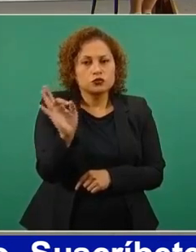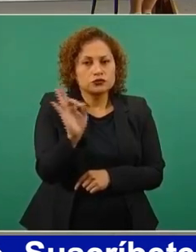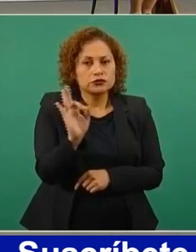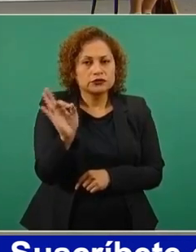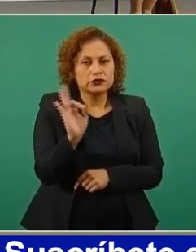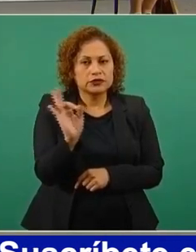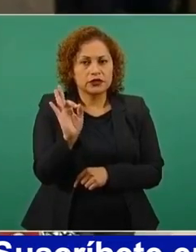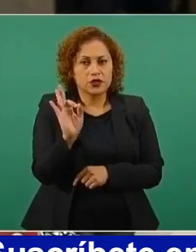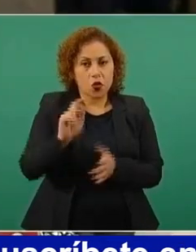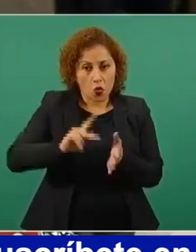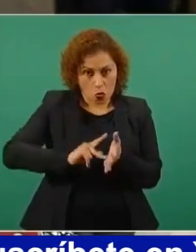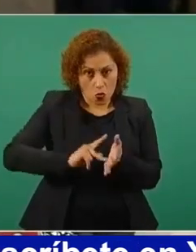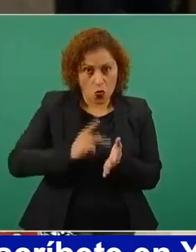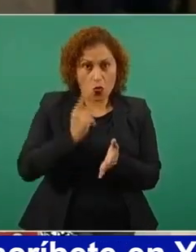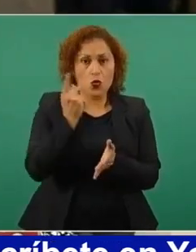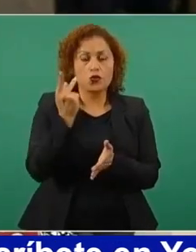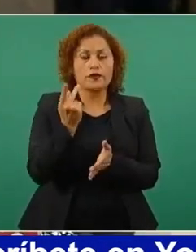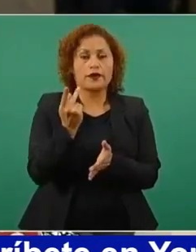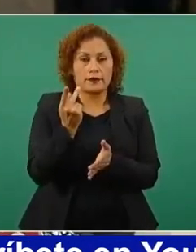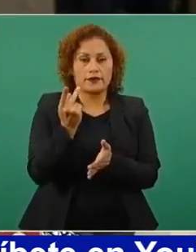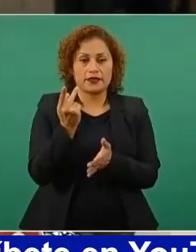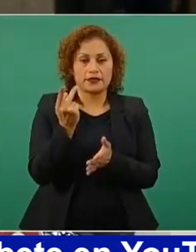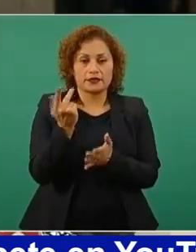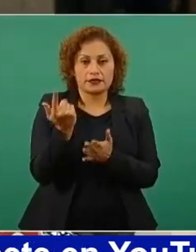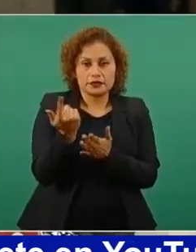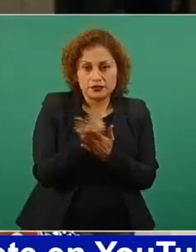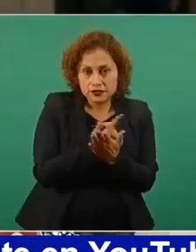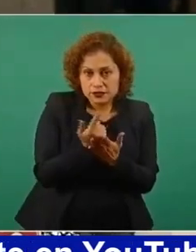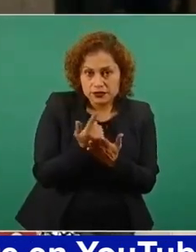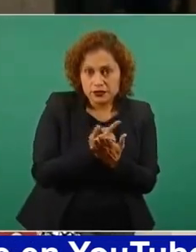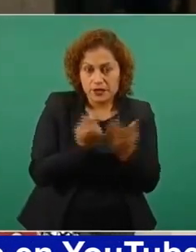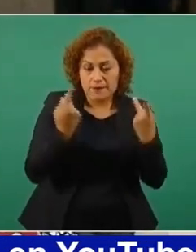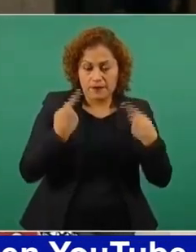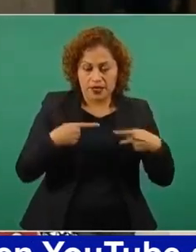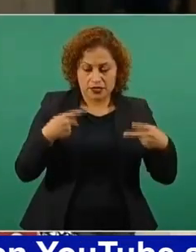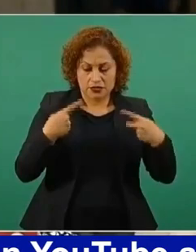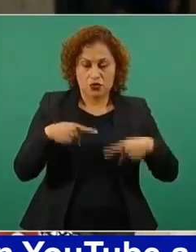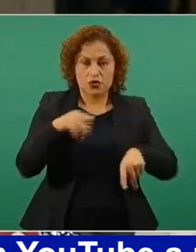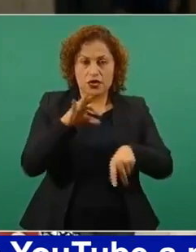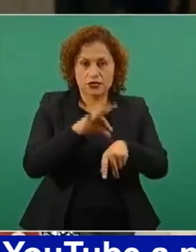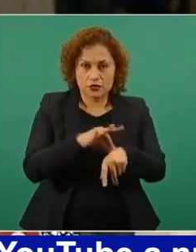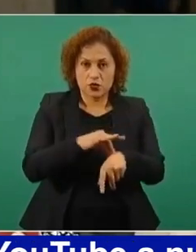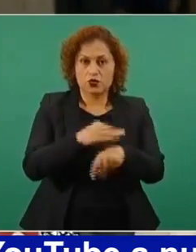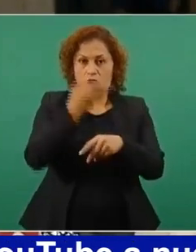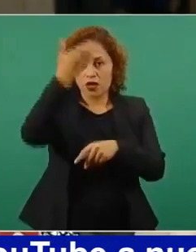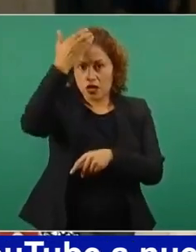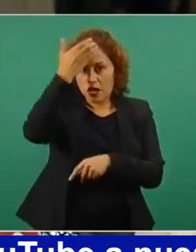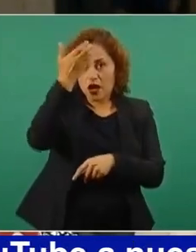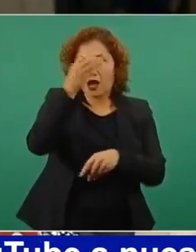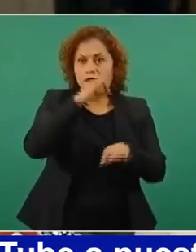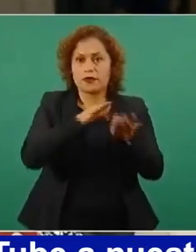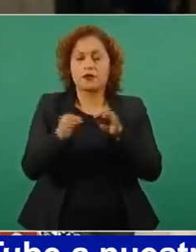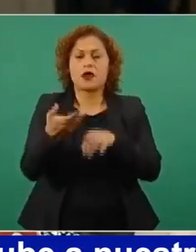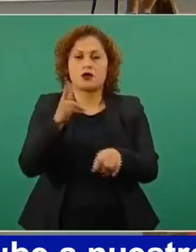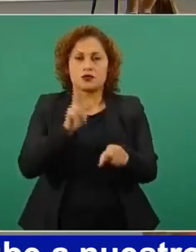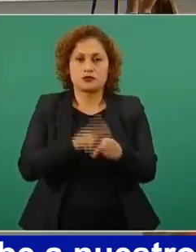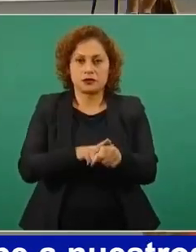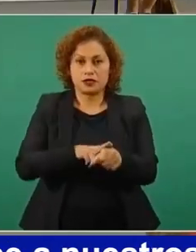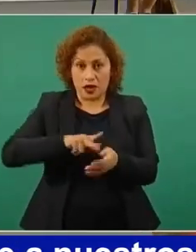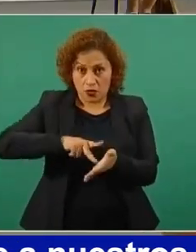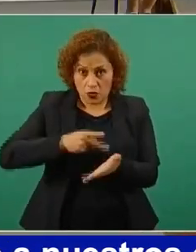un censo del personal de salud para ver quiénes ya recibieron constantemente la vacuna. Se está